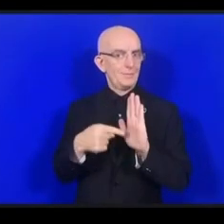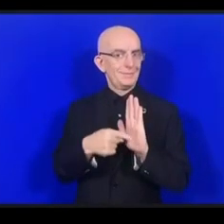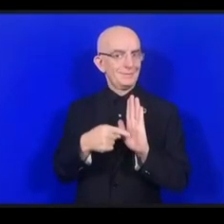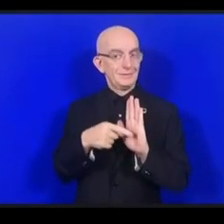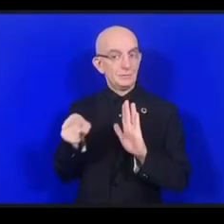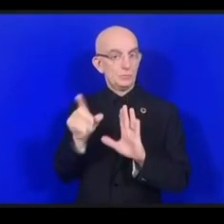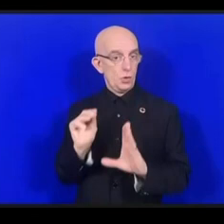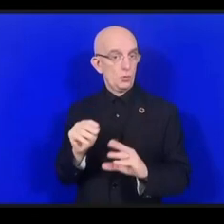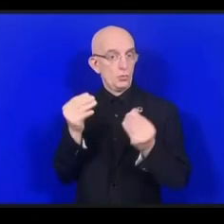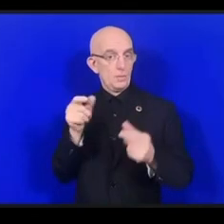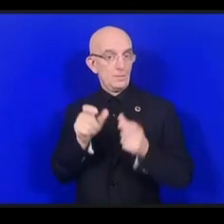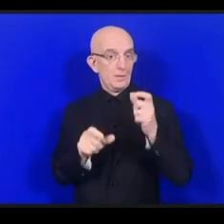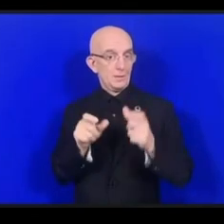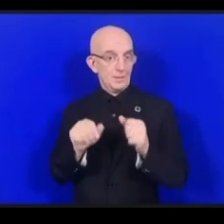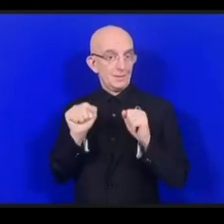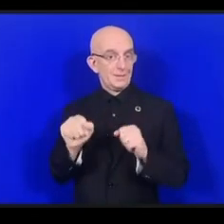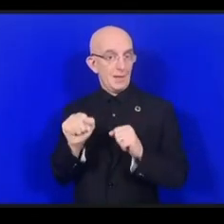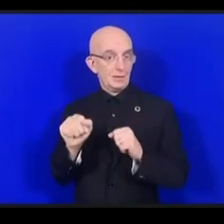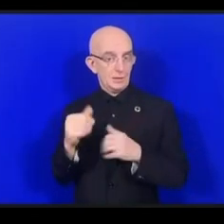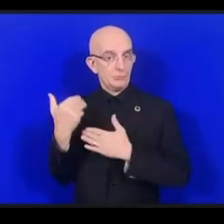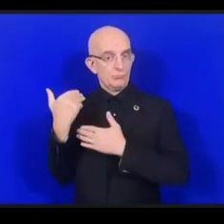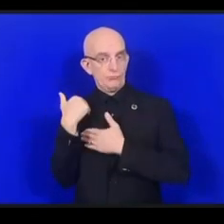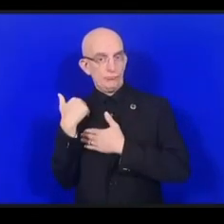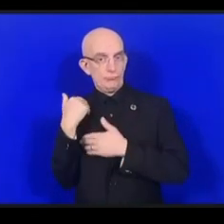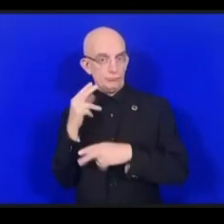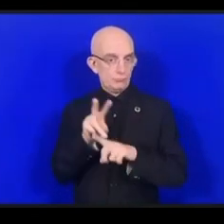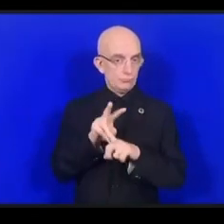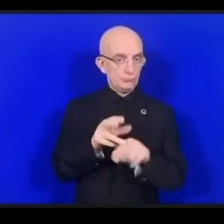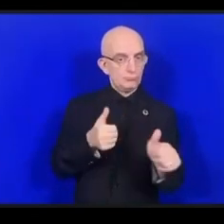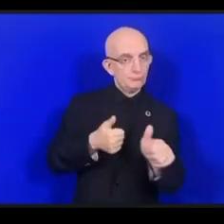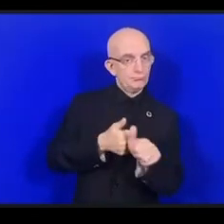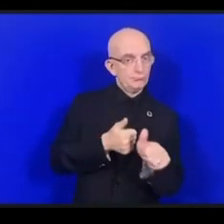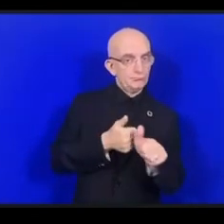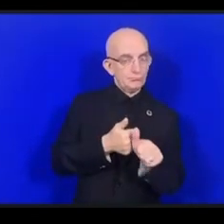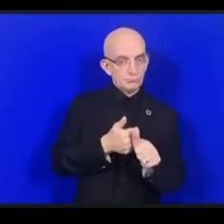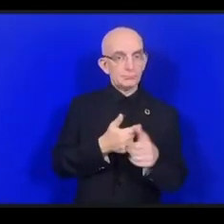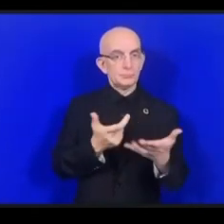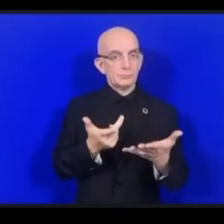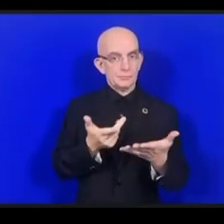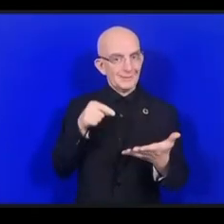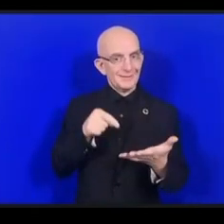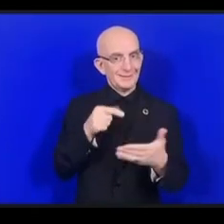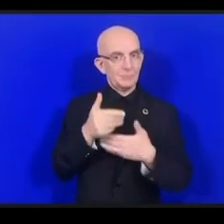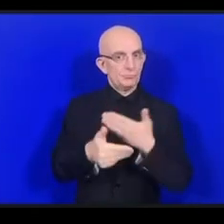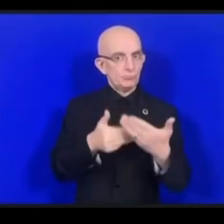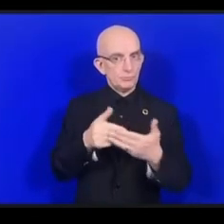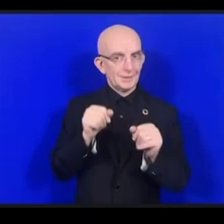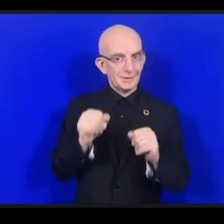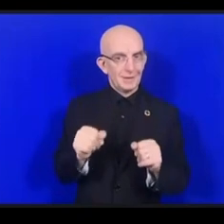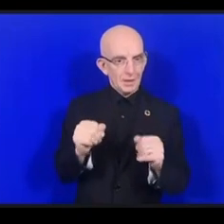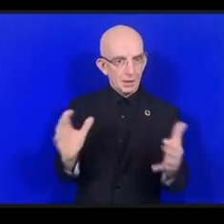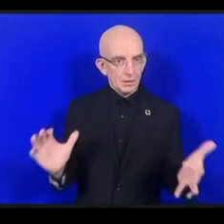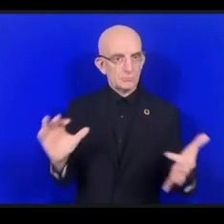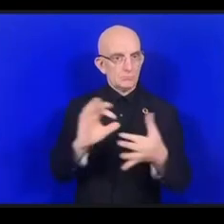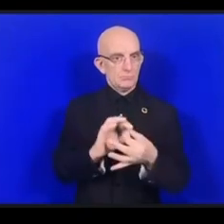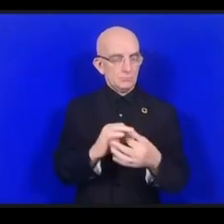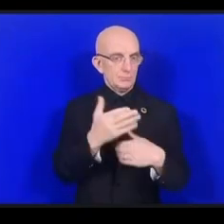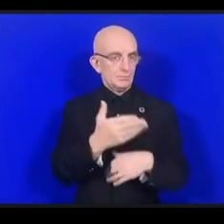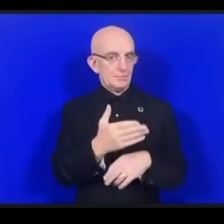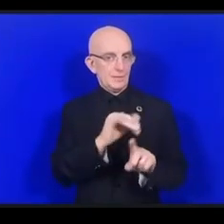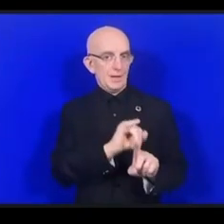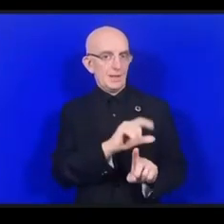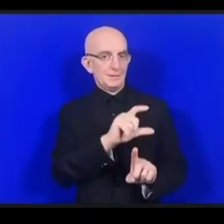que los jóvenes han participado con la comunidad de de gobernanza de